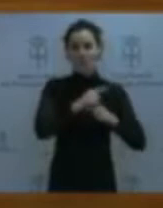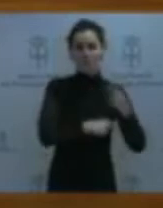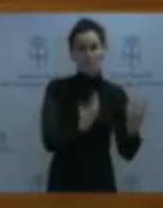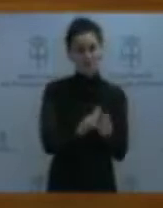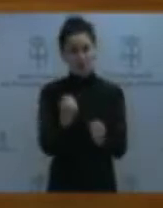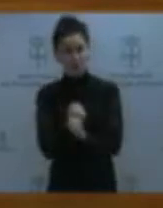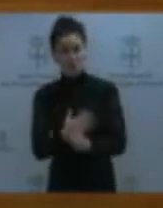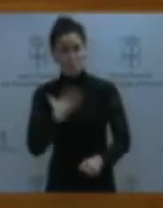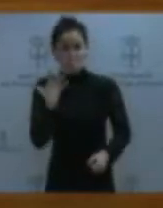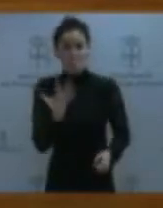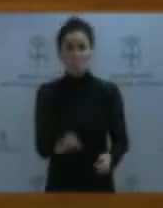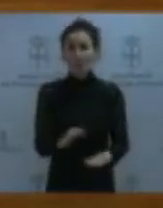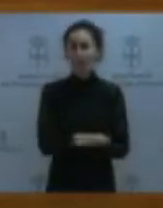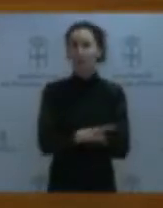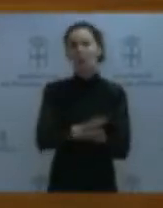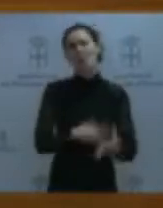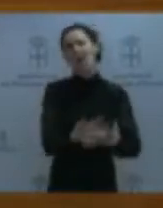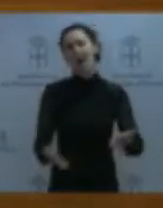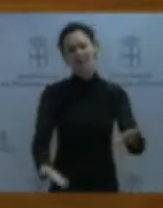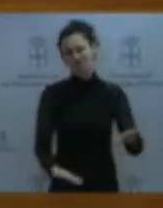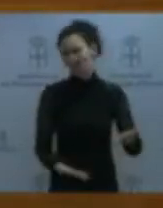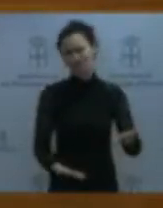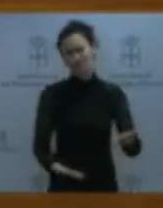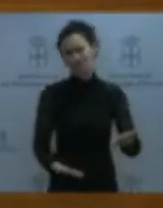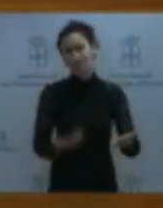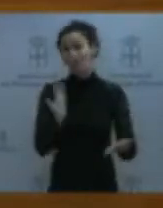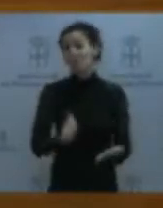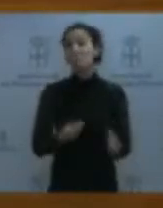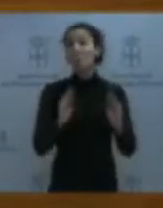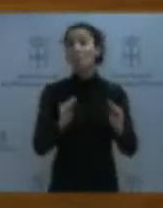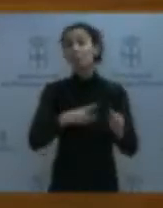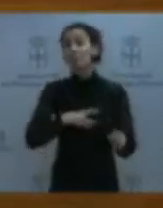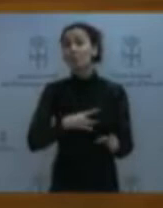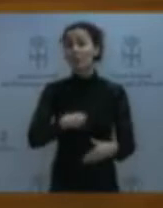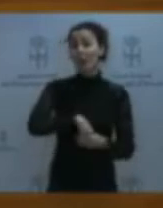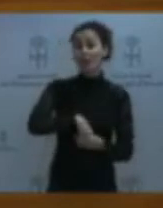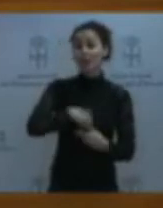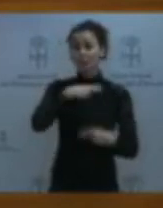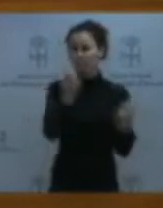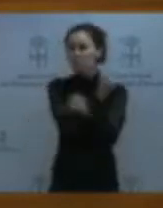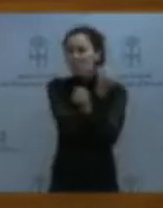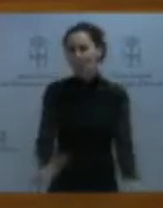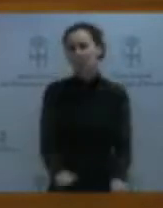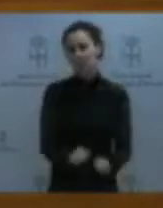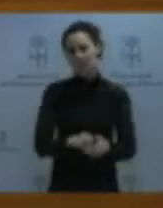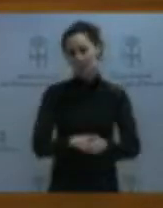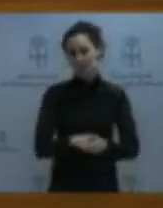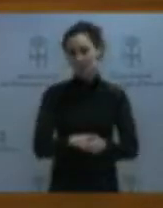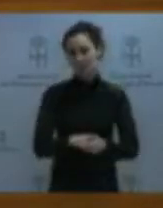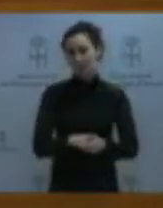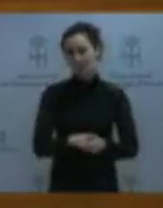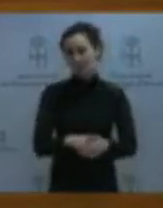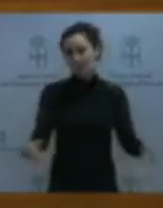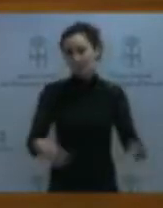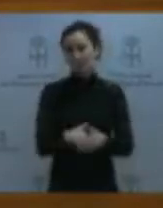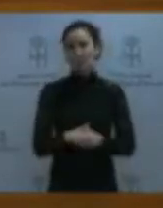estamos hablando de horarios, que no son exactamente los horarios de la Administración, porque entonces no conciliaría. Y que las estructuras,